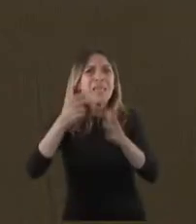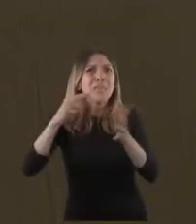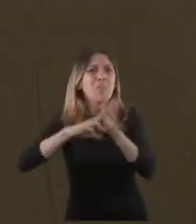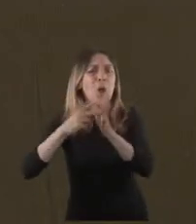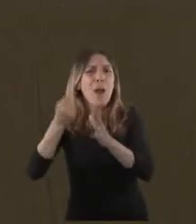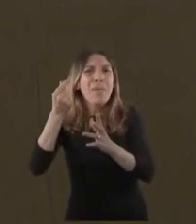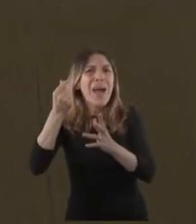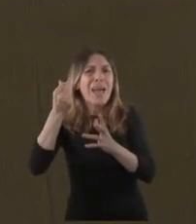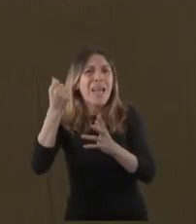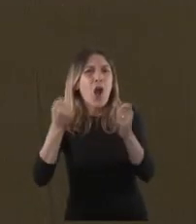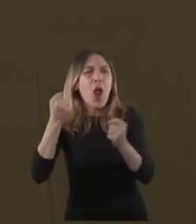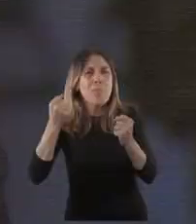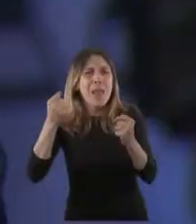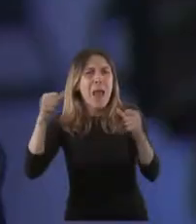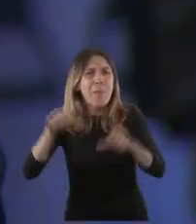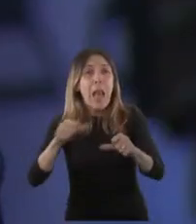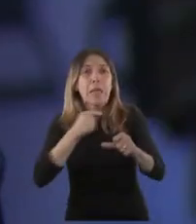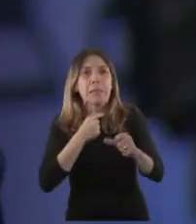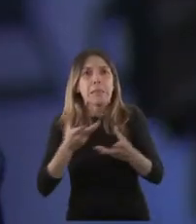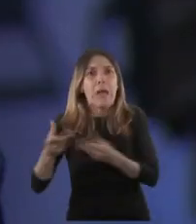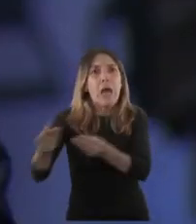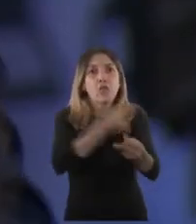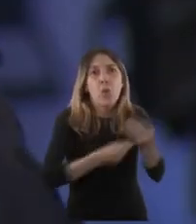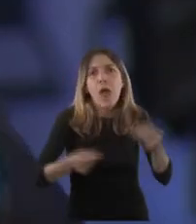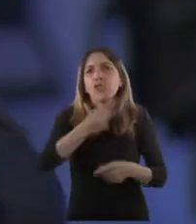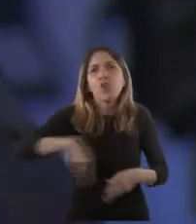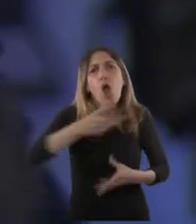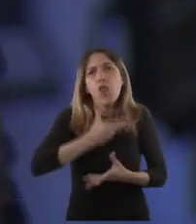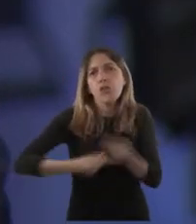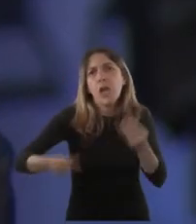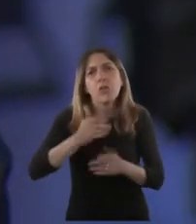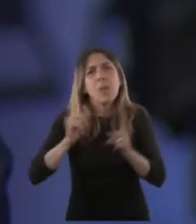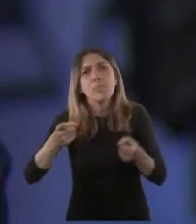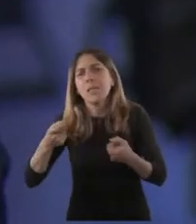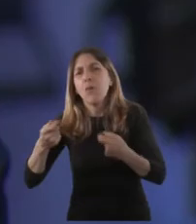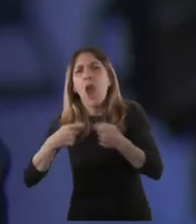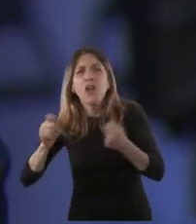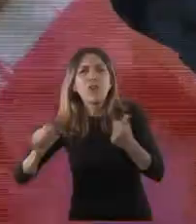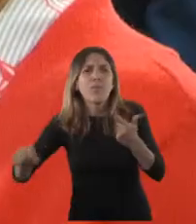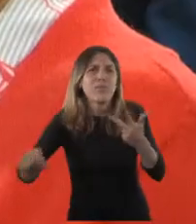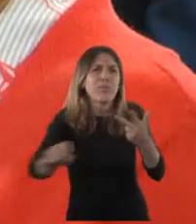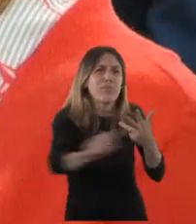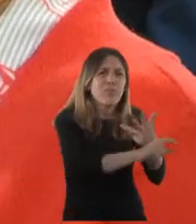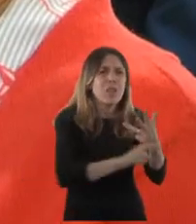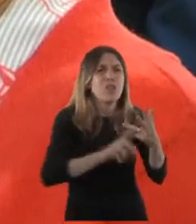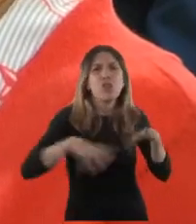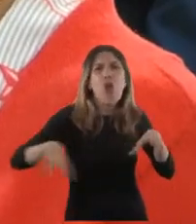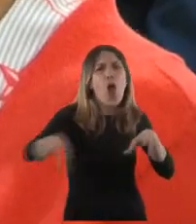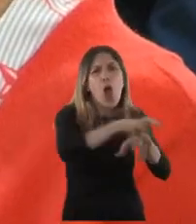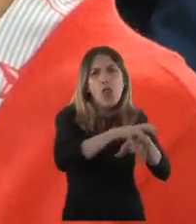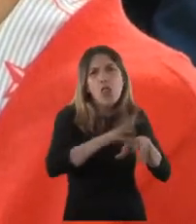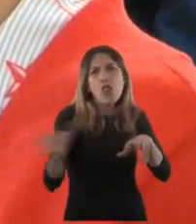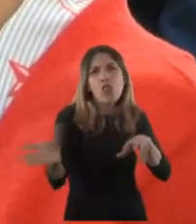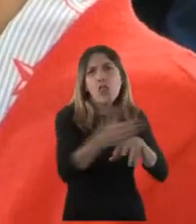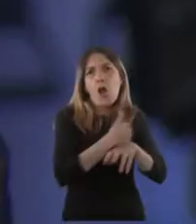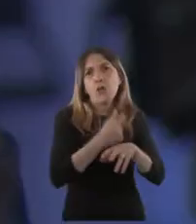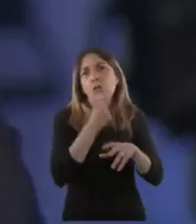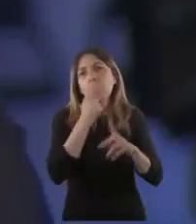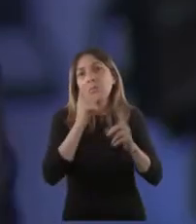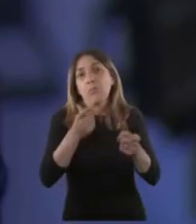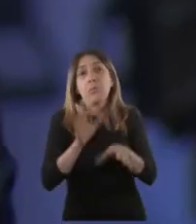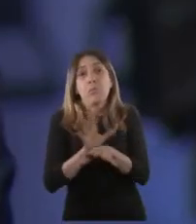allí queremos que aporten todos, que todos los sectores puedan estar poniendo, donde los